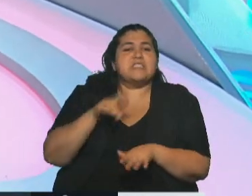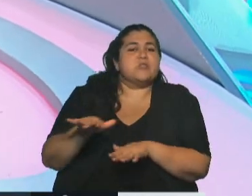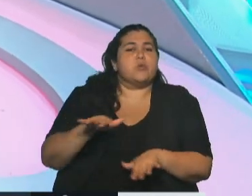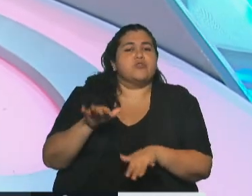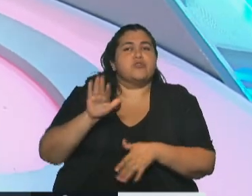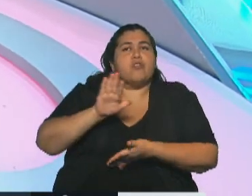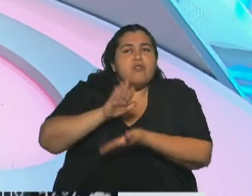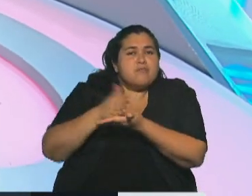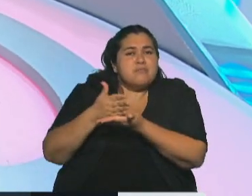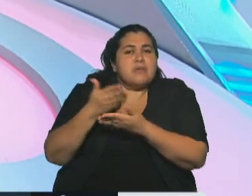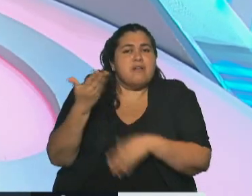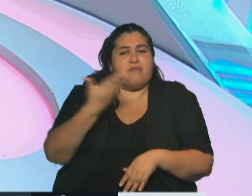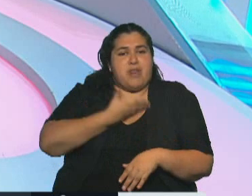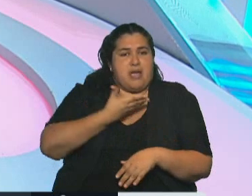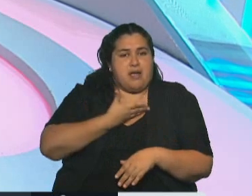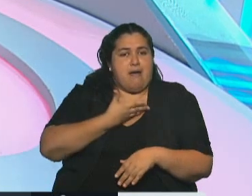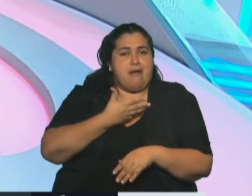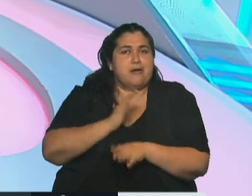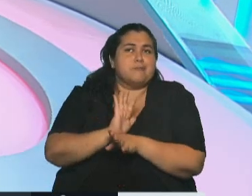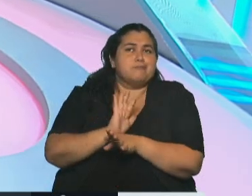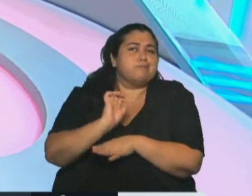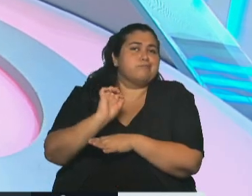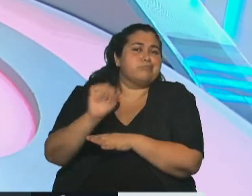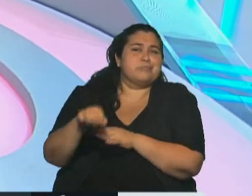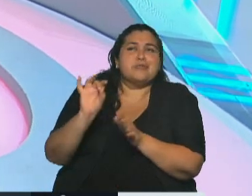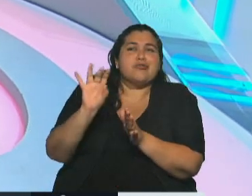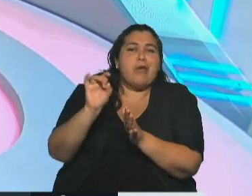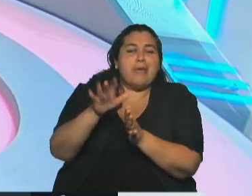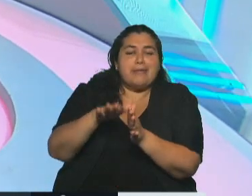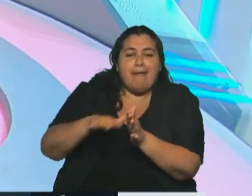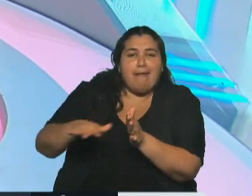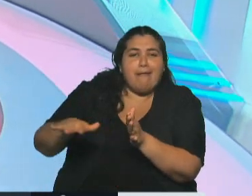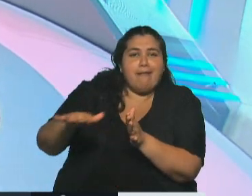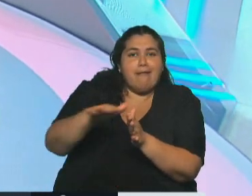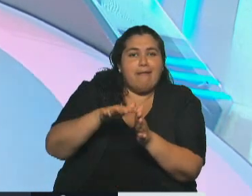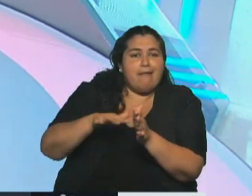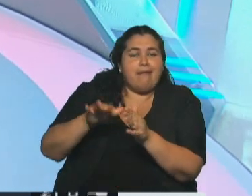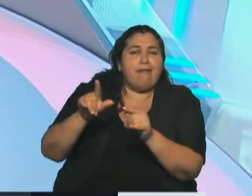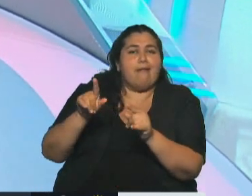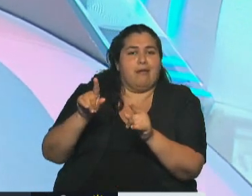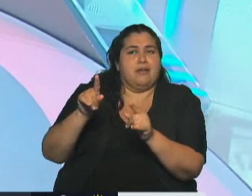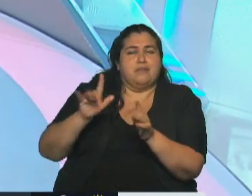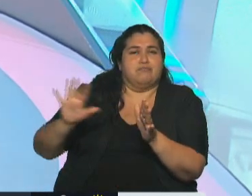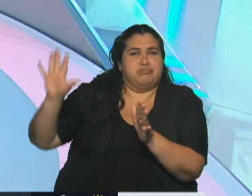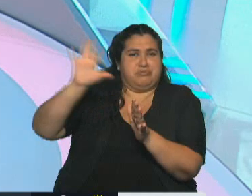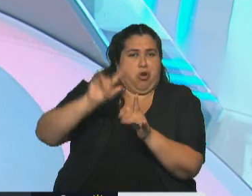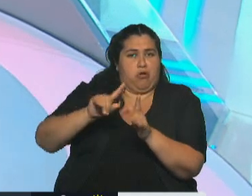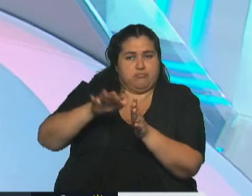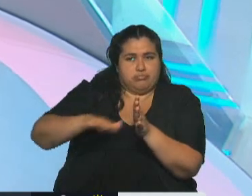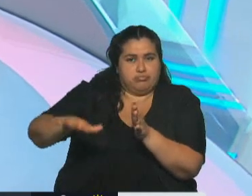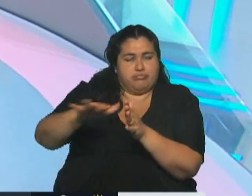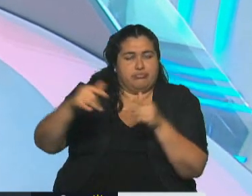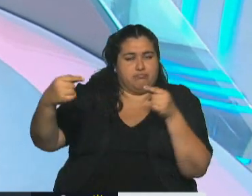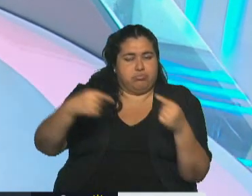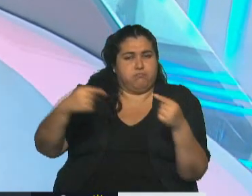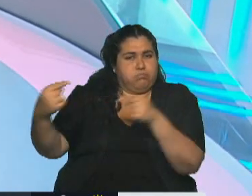Gaza iba a quedar circunscripto a esos pocos kilómetros que tanto dolor le están regalando al mundo, sino